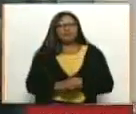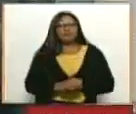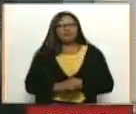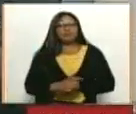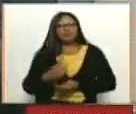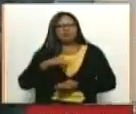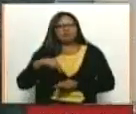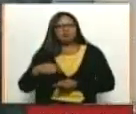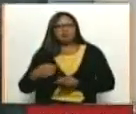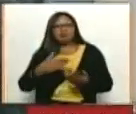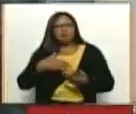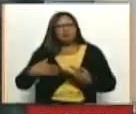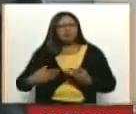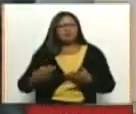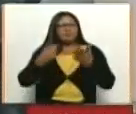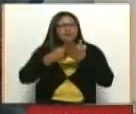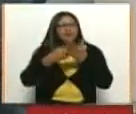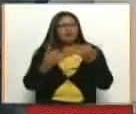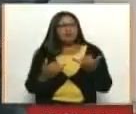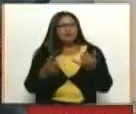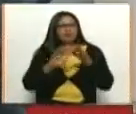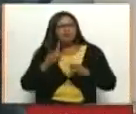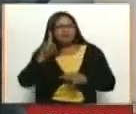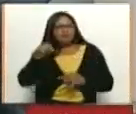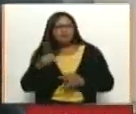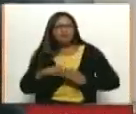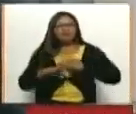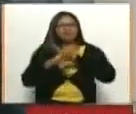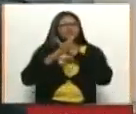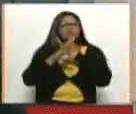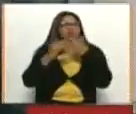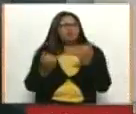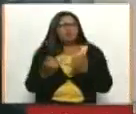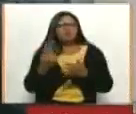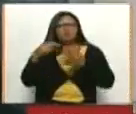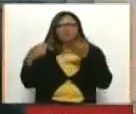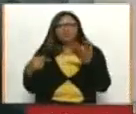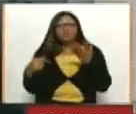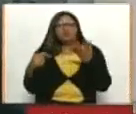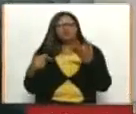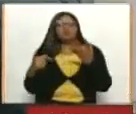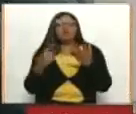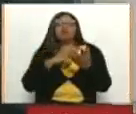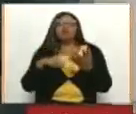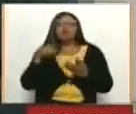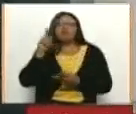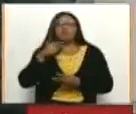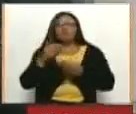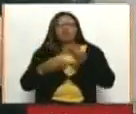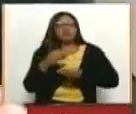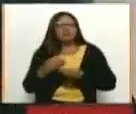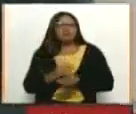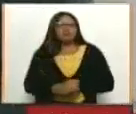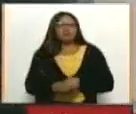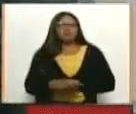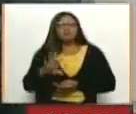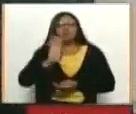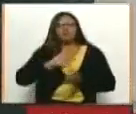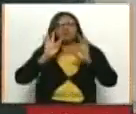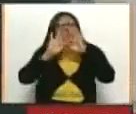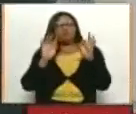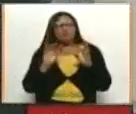aún queriendo pagar, no han podido cancelar debido a las sanciones. Entonces, hay varios aspectos en los que en una negociación multilateral podemos